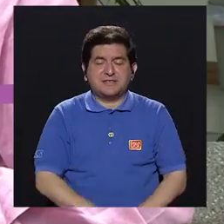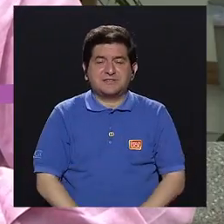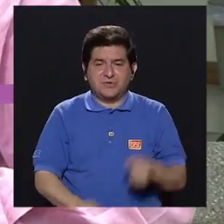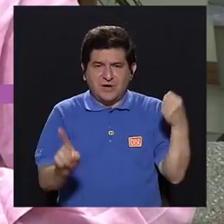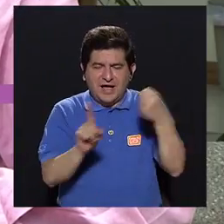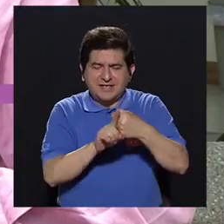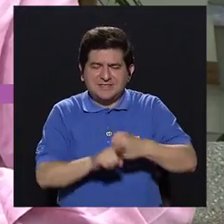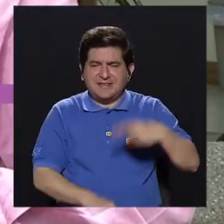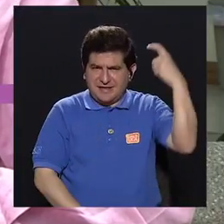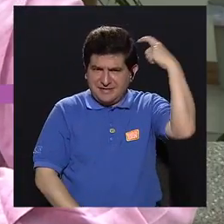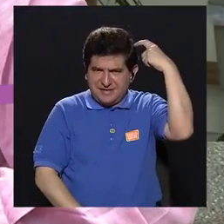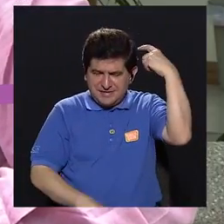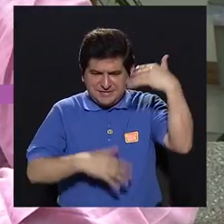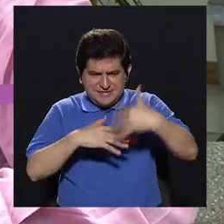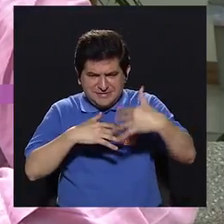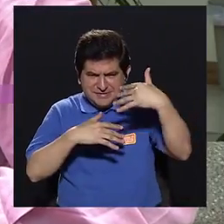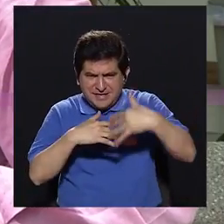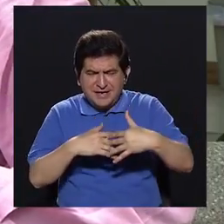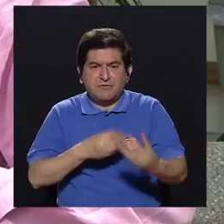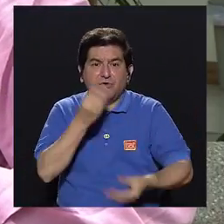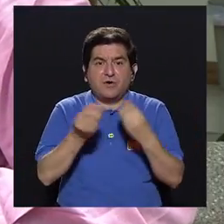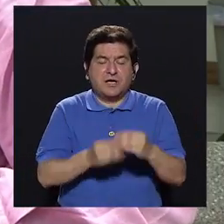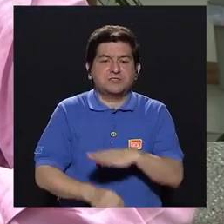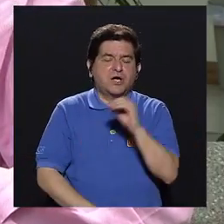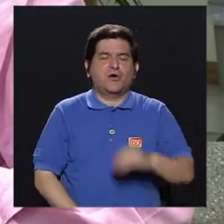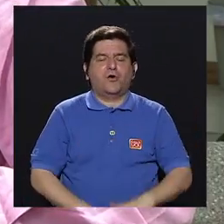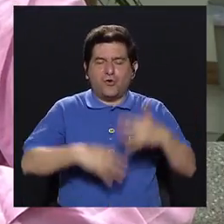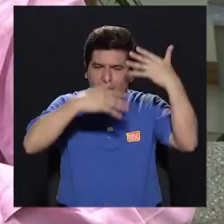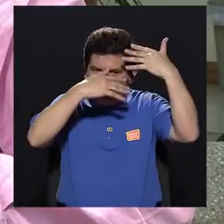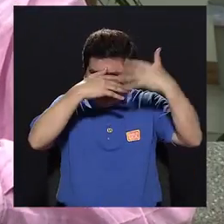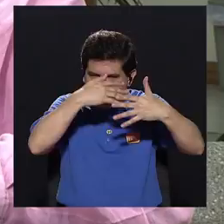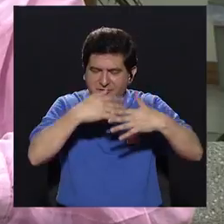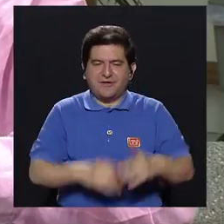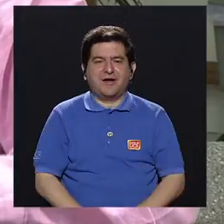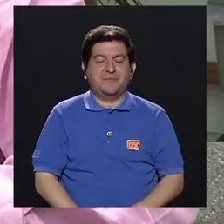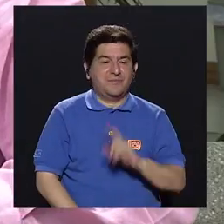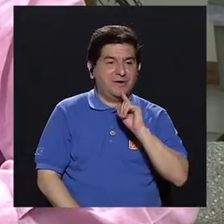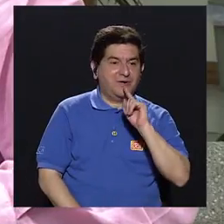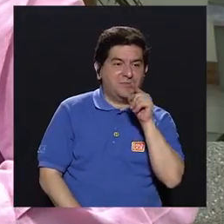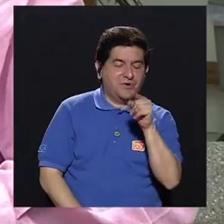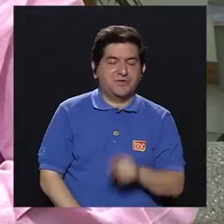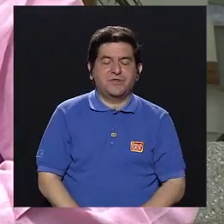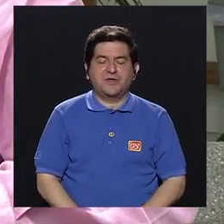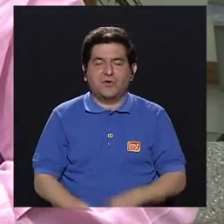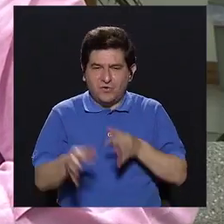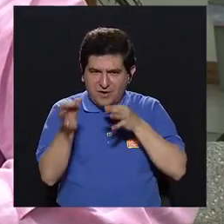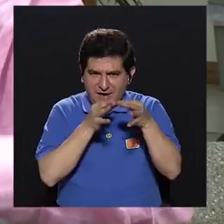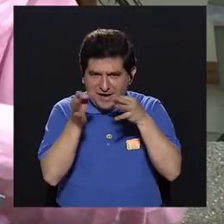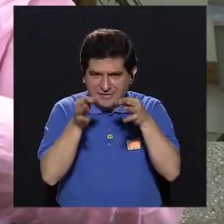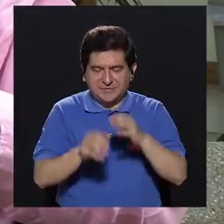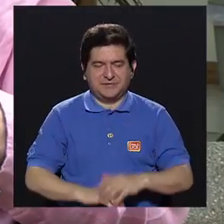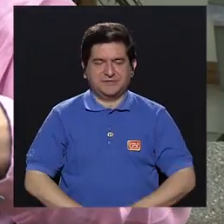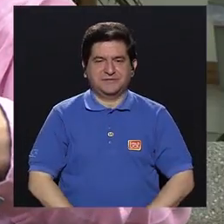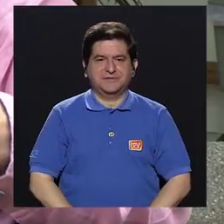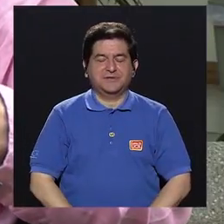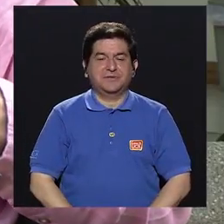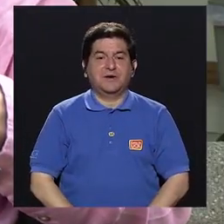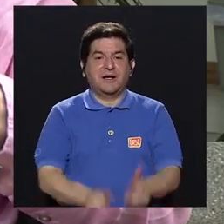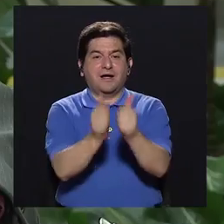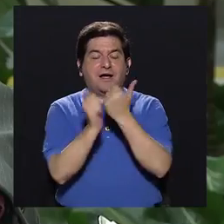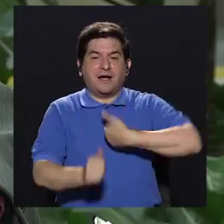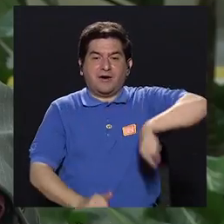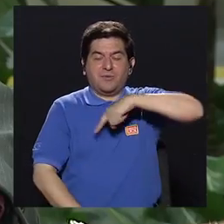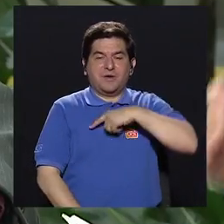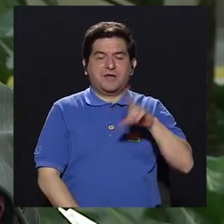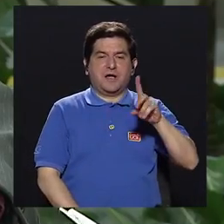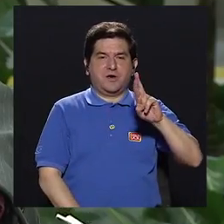accidente cerebrovascular o un derrame cerebral como nuestro expositor hoy nos lo ha ampliado. Y para esto nos